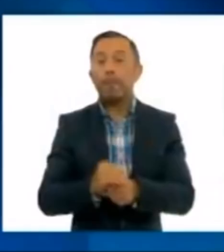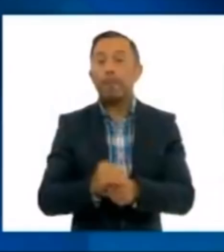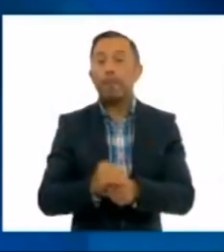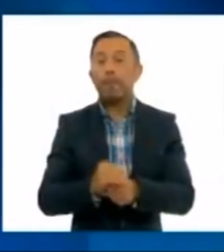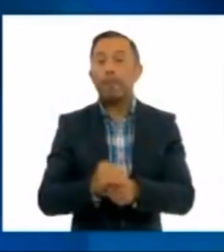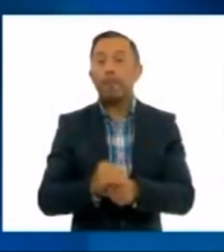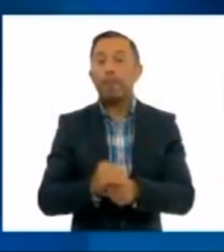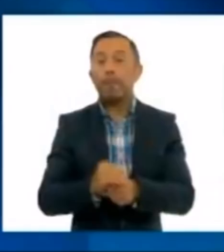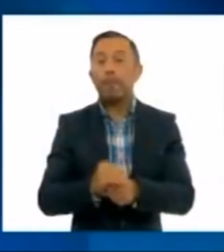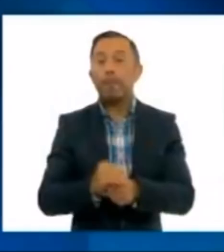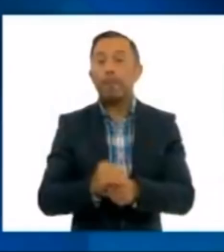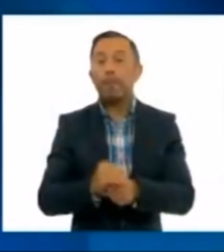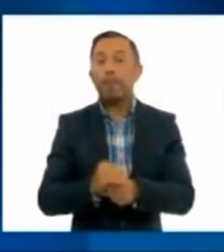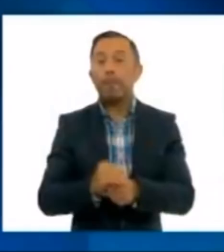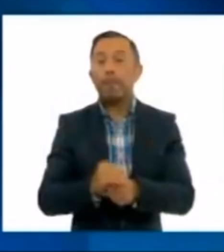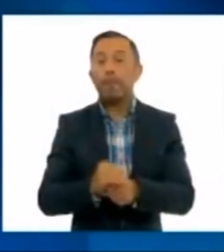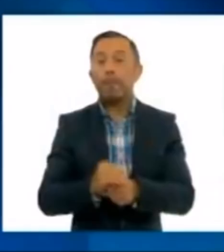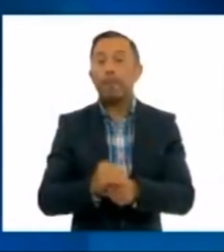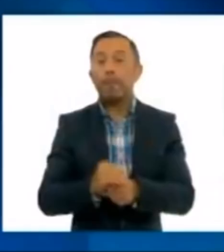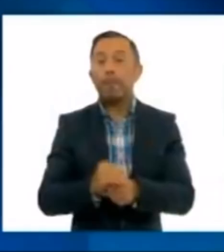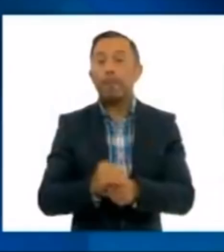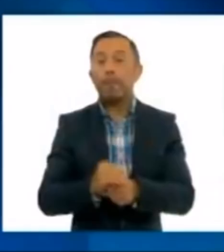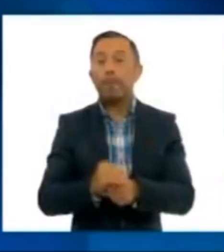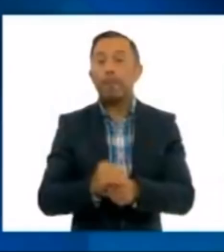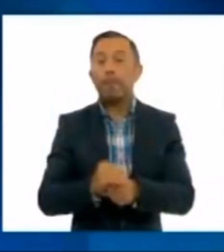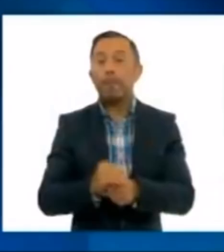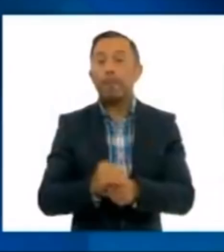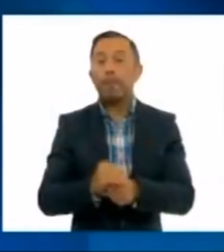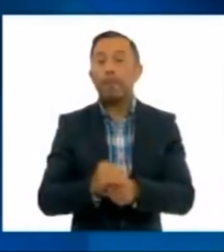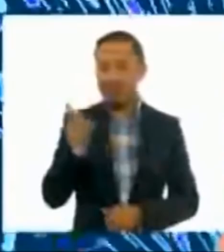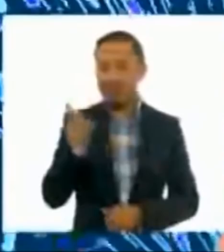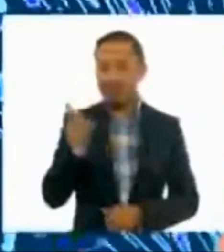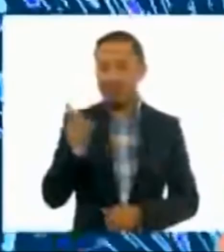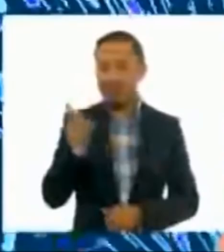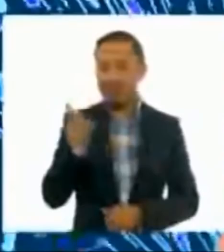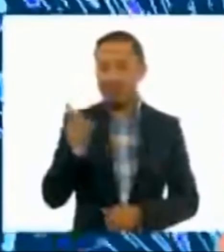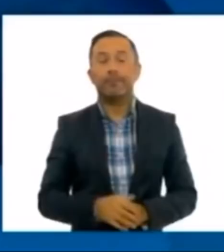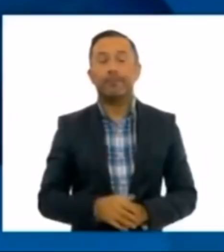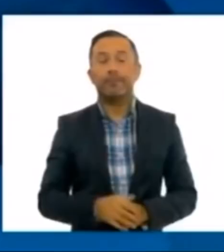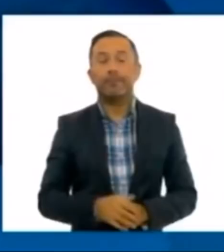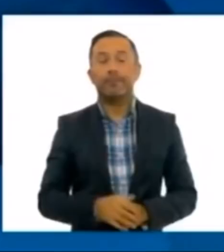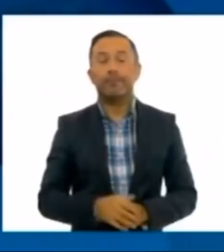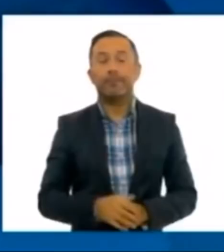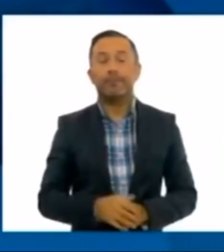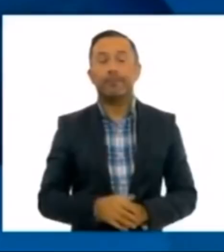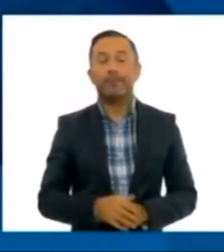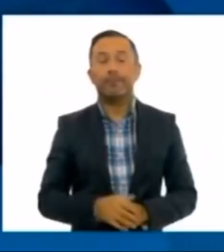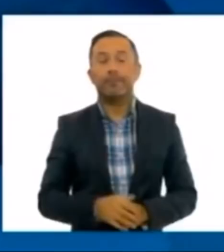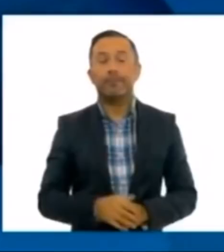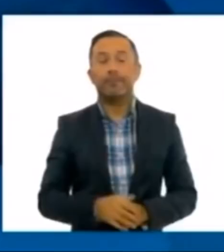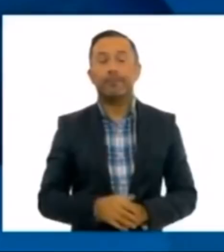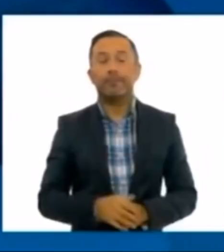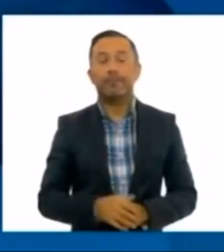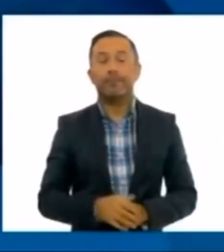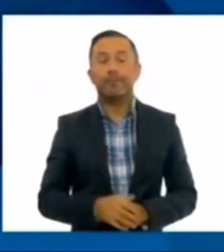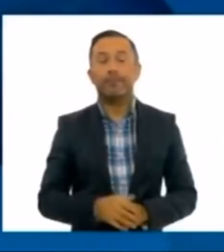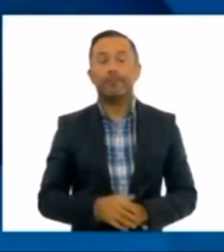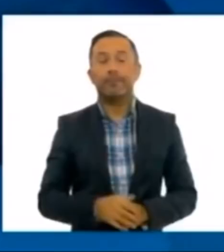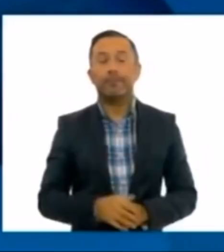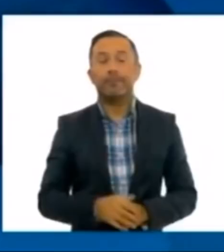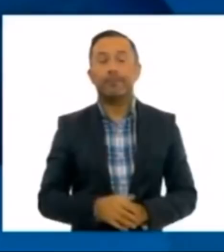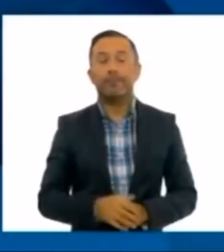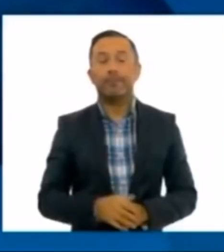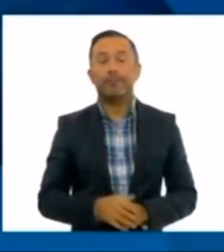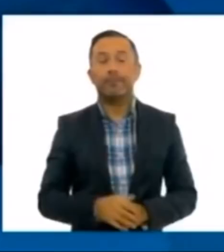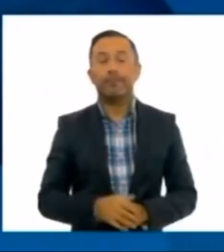cuyos ideales fueron justicia, libertad e igualdad de oportunidades, es Nelson Mandela. Todos y todas merecemos recibir un trato digno sin importar